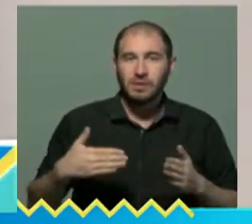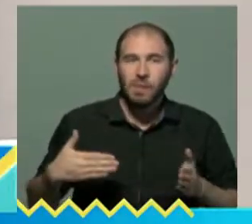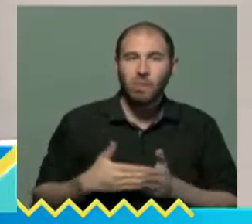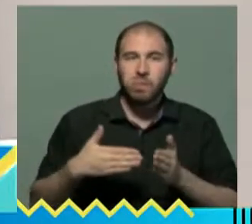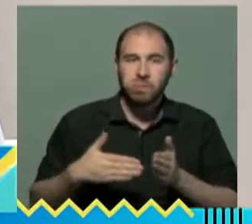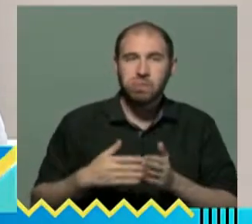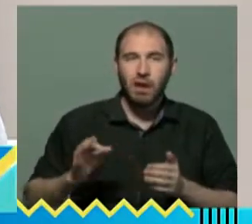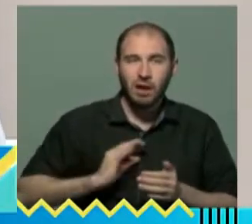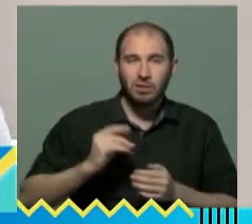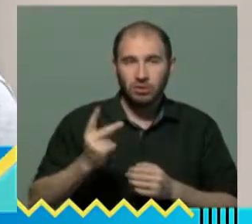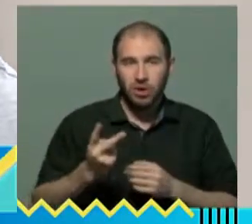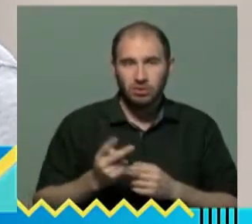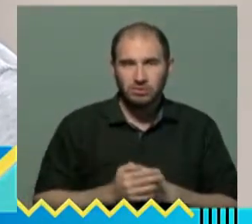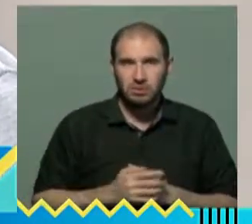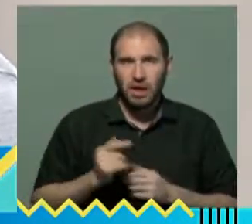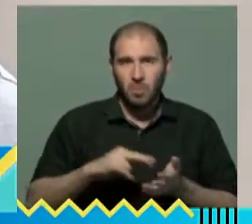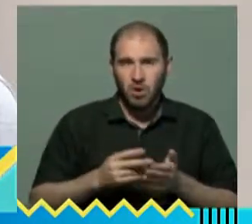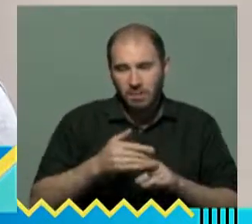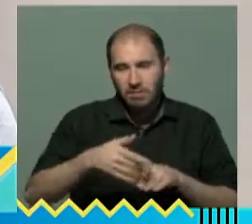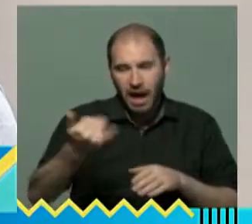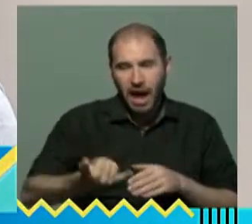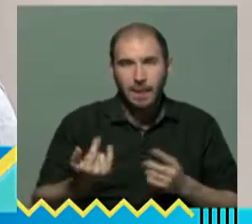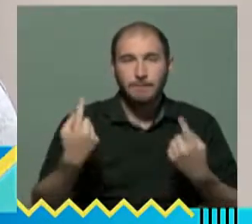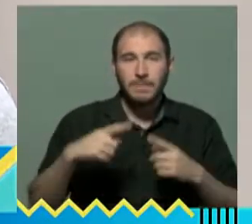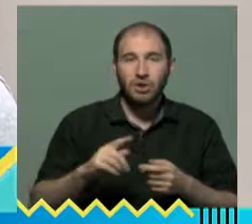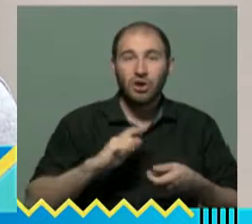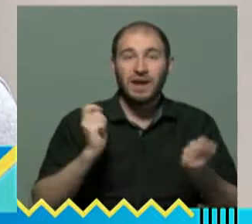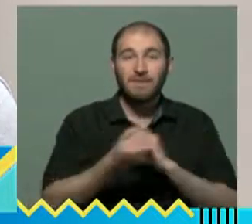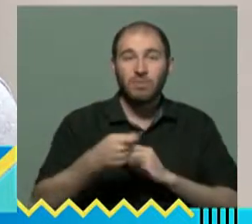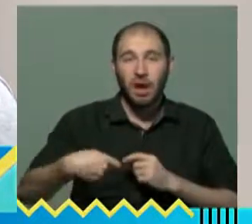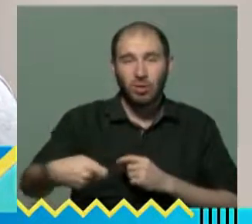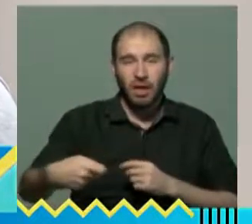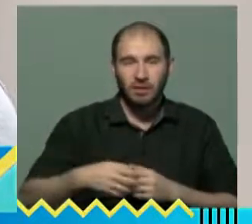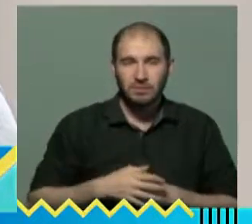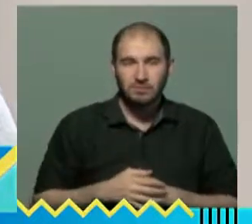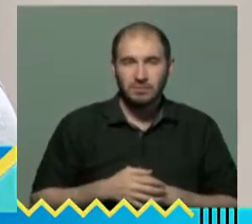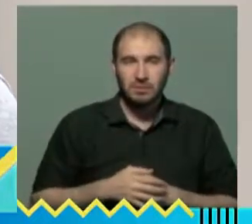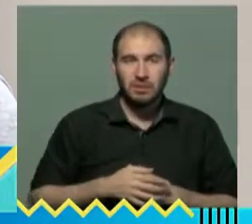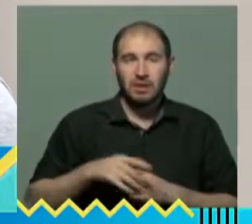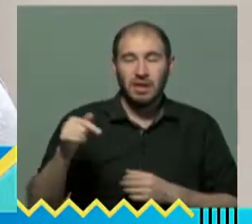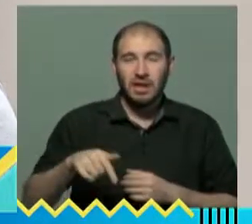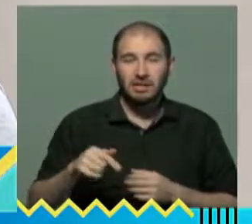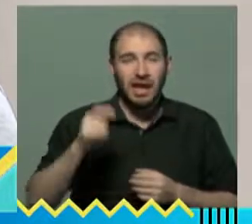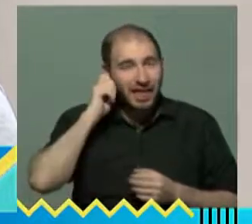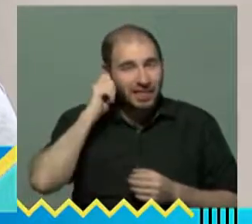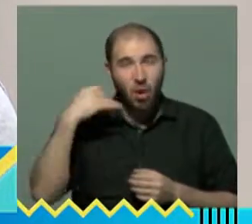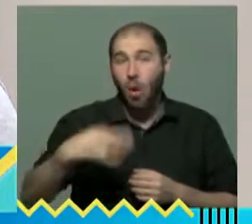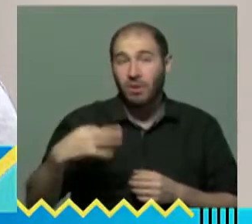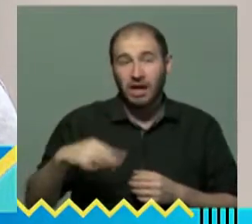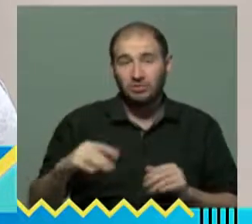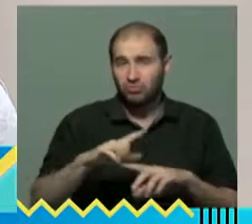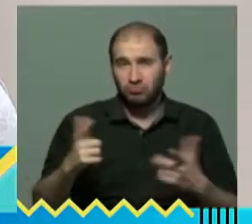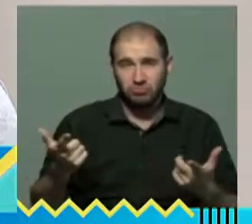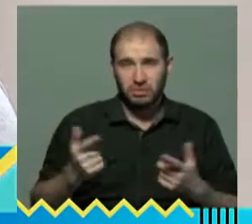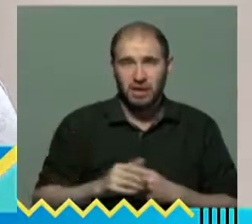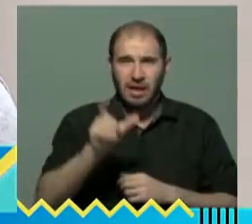que tuvimos durante 12 años deja sus secuelas, pero en la reforma previsional que se amplía esa edad no es obligatoria. O sea, no es